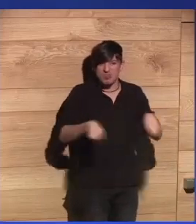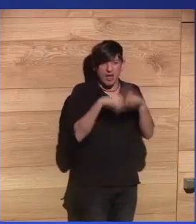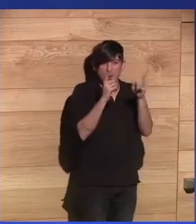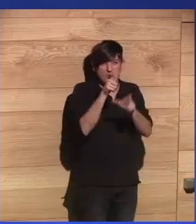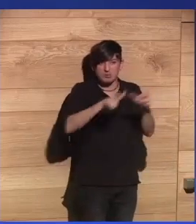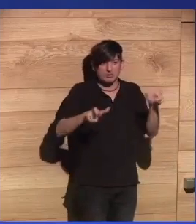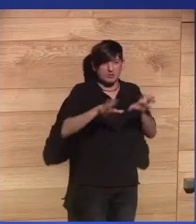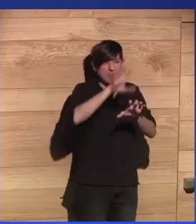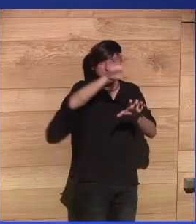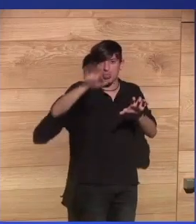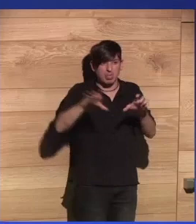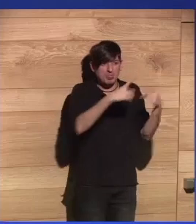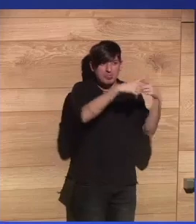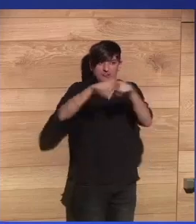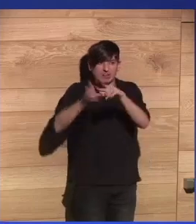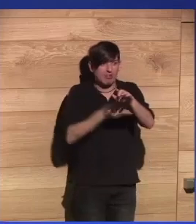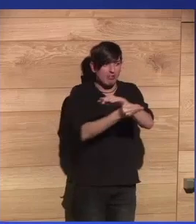muchos diferentes lados intentando